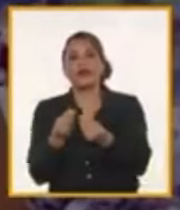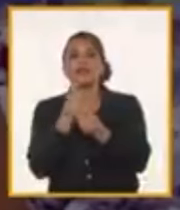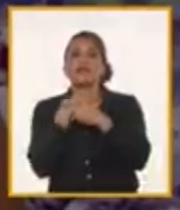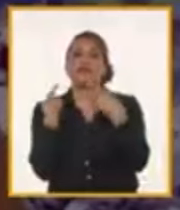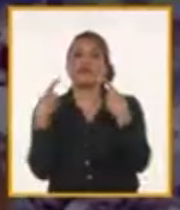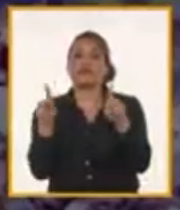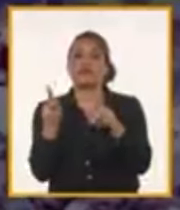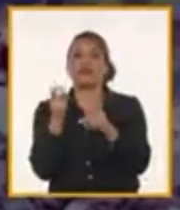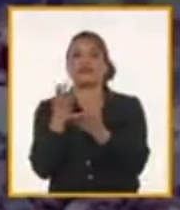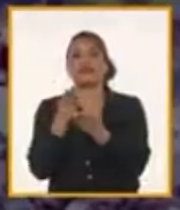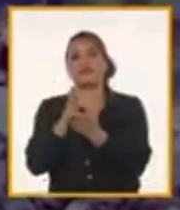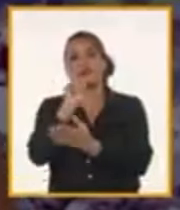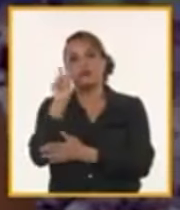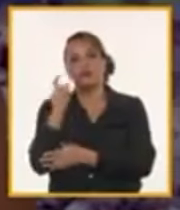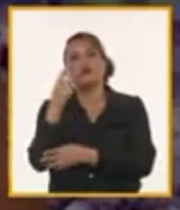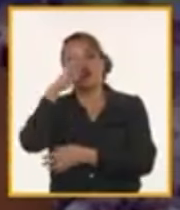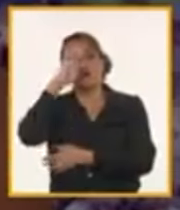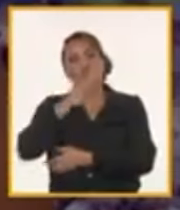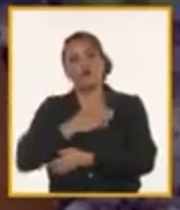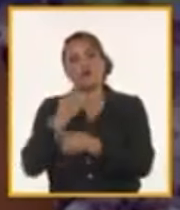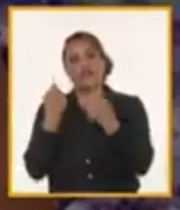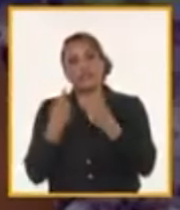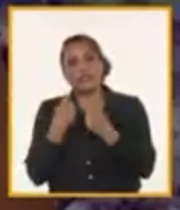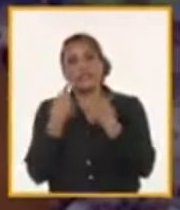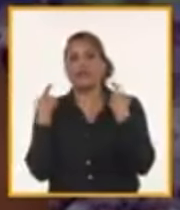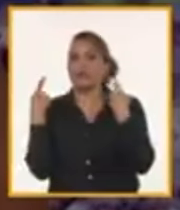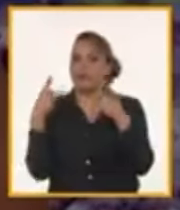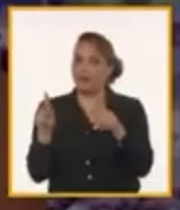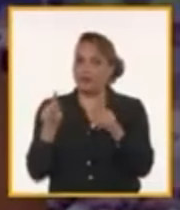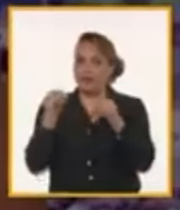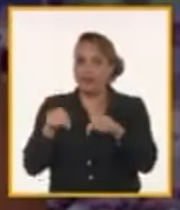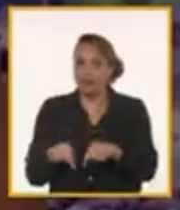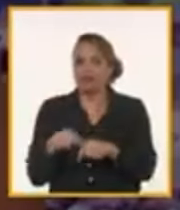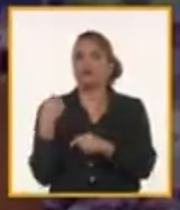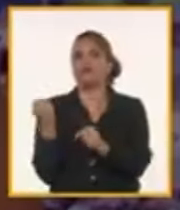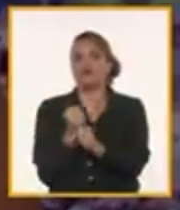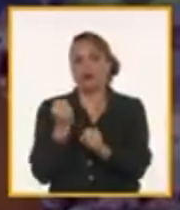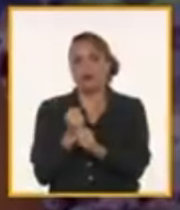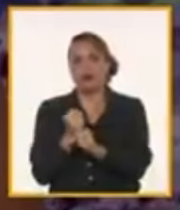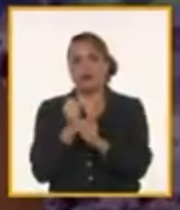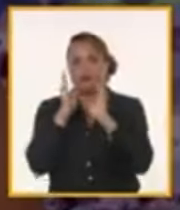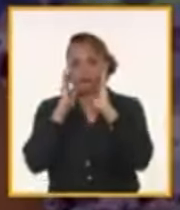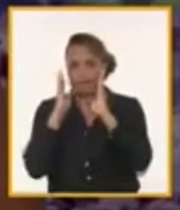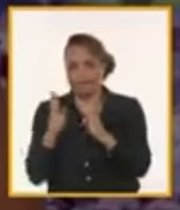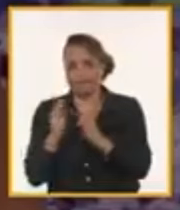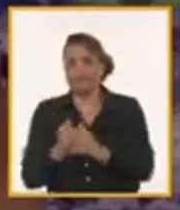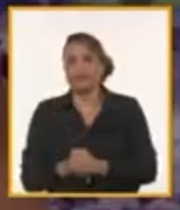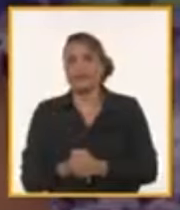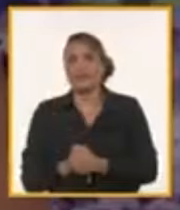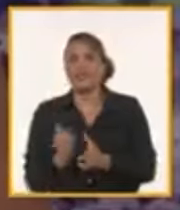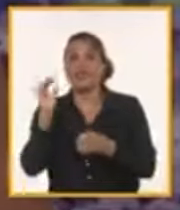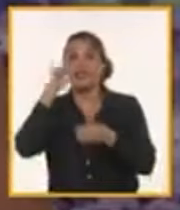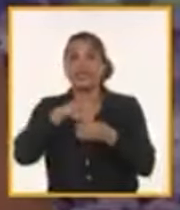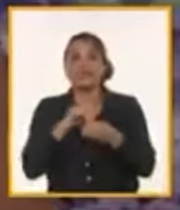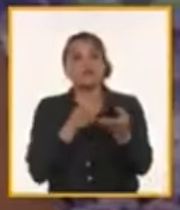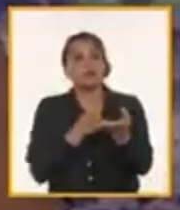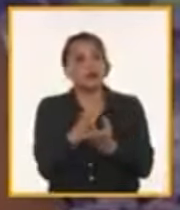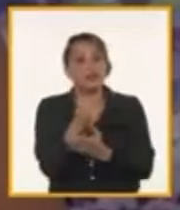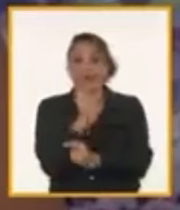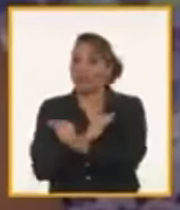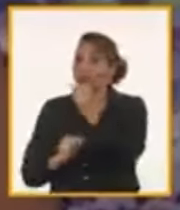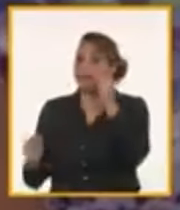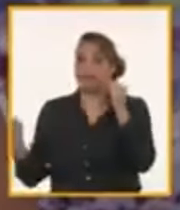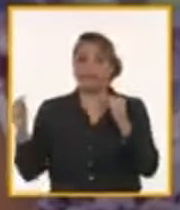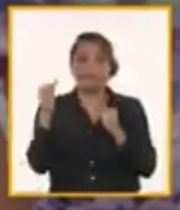educación que Cuba necesita específicamente en la capital por lo que el ingreso a nuestras carreras constituye